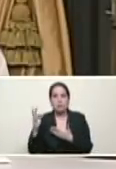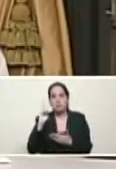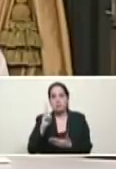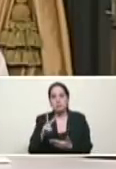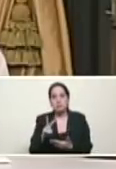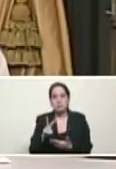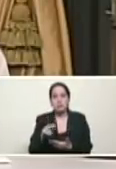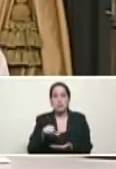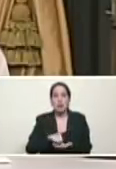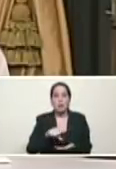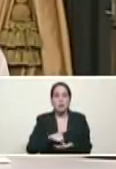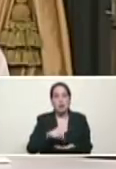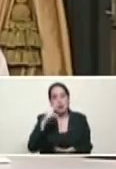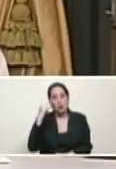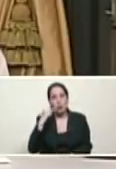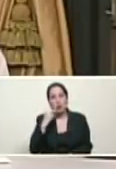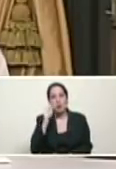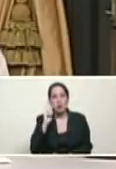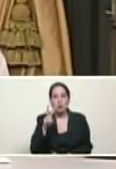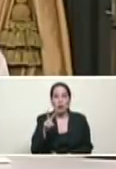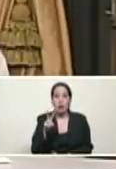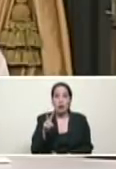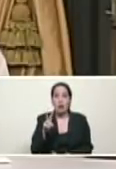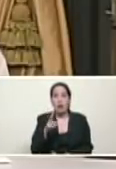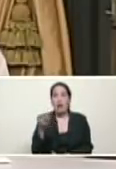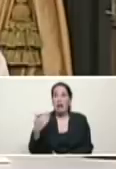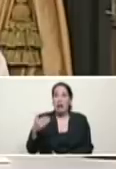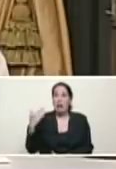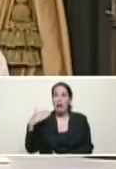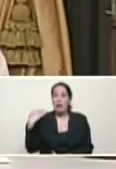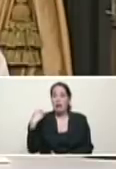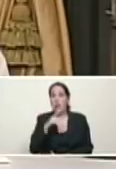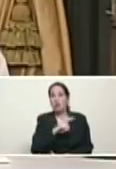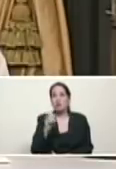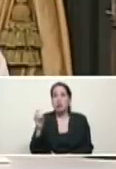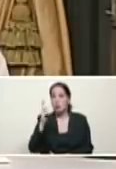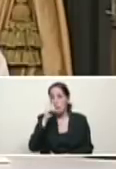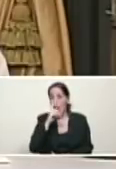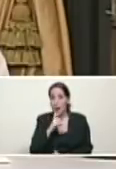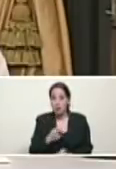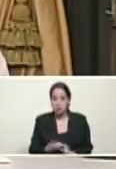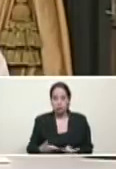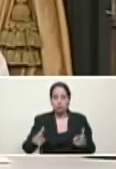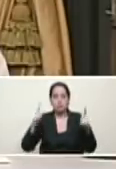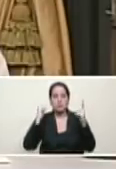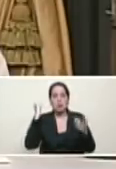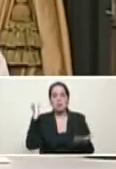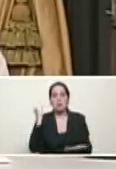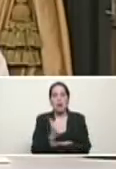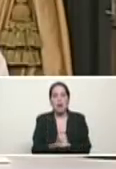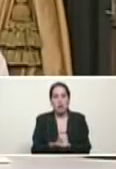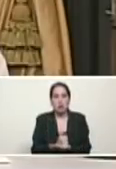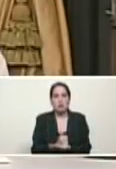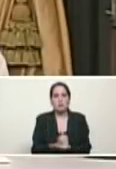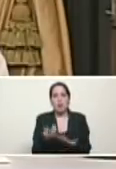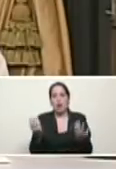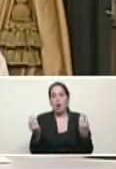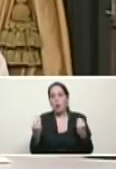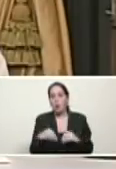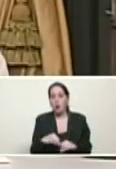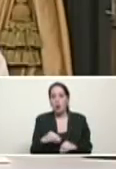del Estado Bolívar, allá donde hace 200 años nuestro libertador selló el